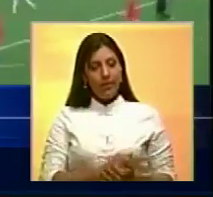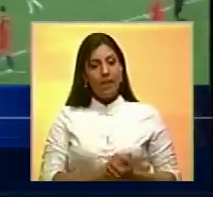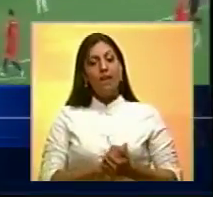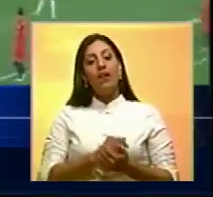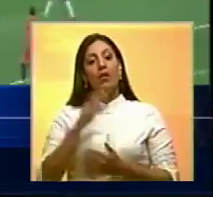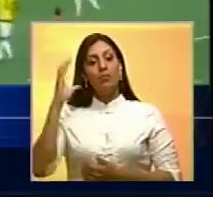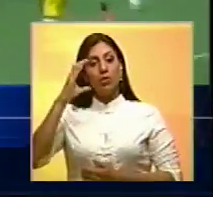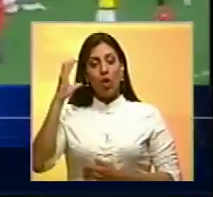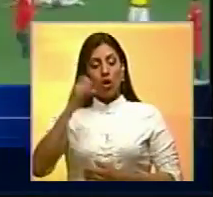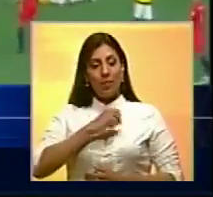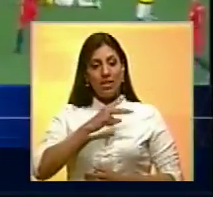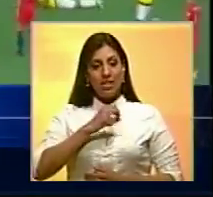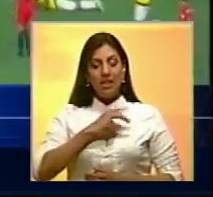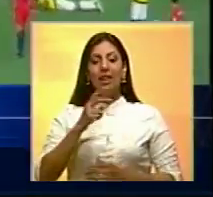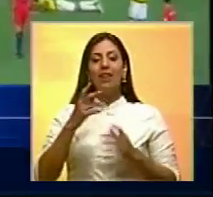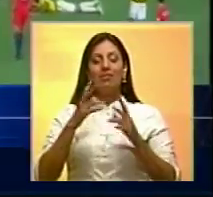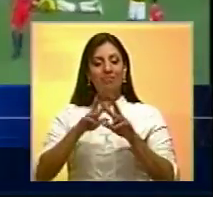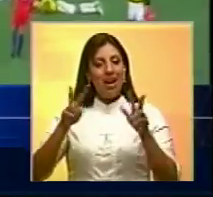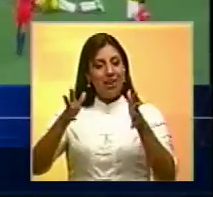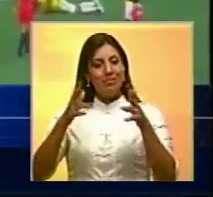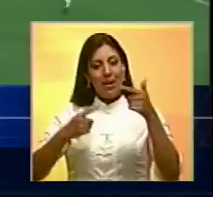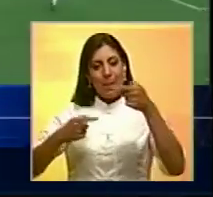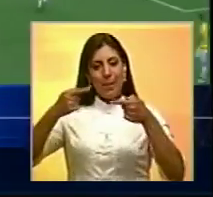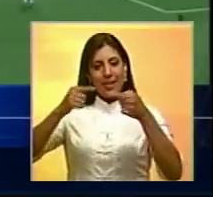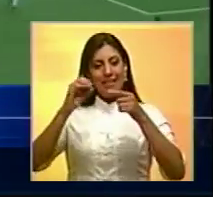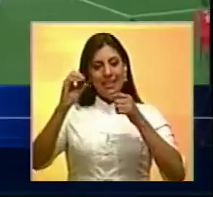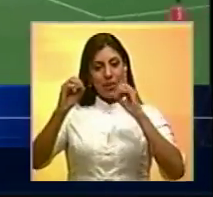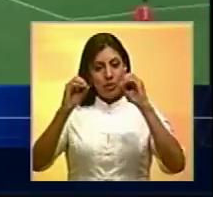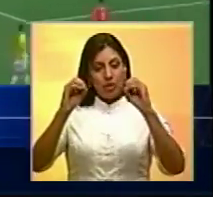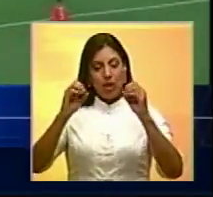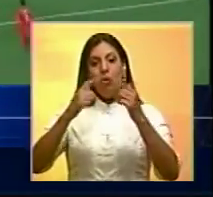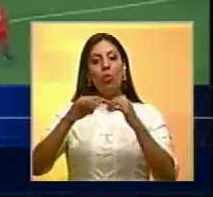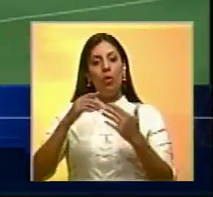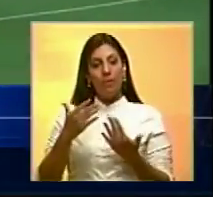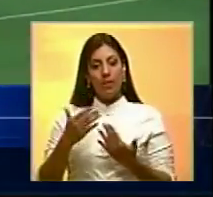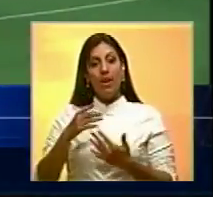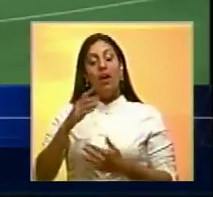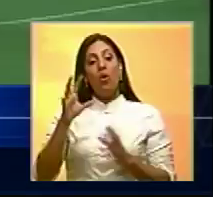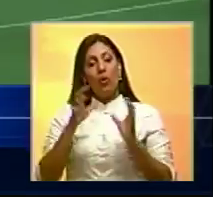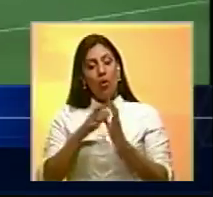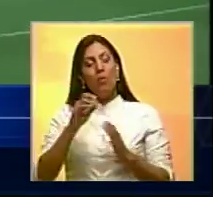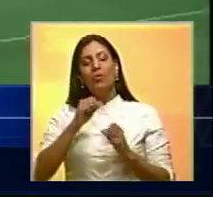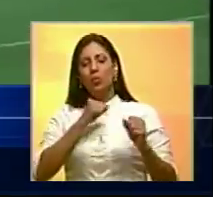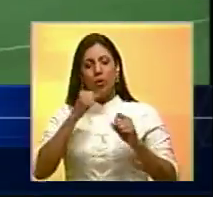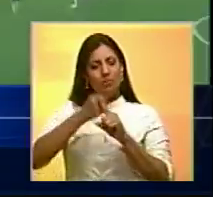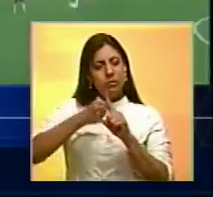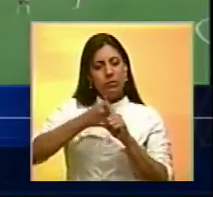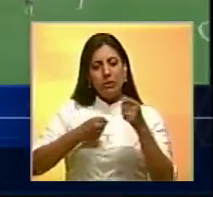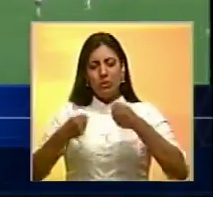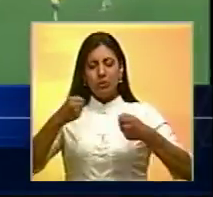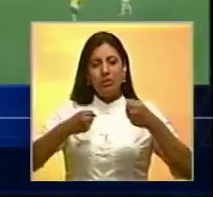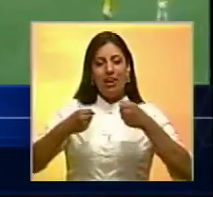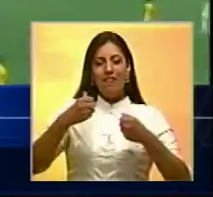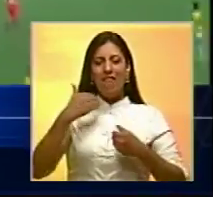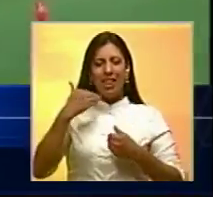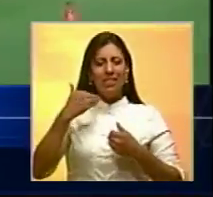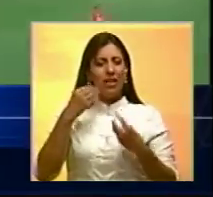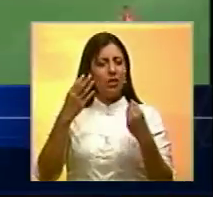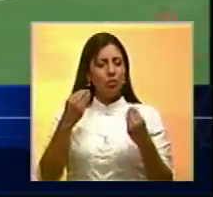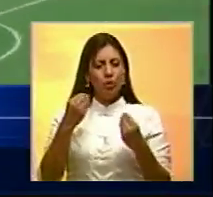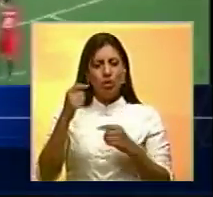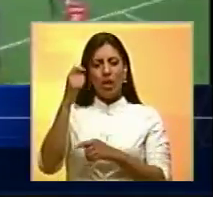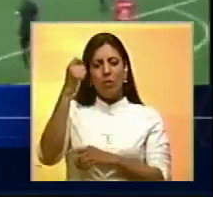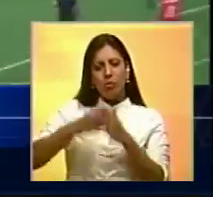En Colombia, Chile obtuvo un valioso empate a 0 ante la selección neogranadina. El partido fue muy luchado con continuas faltas y lesiones.